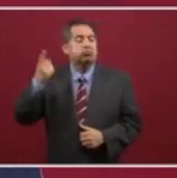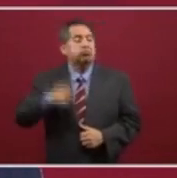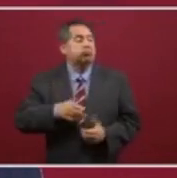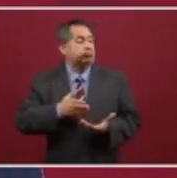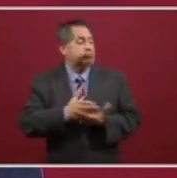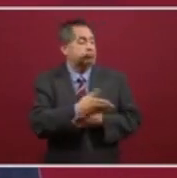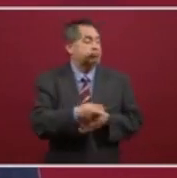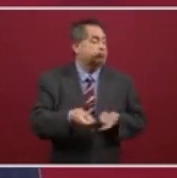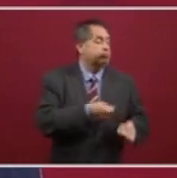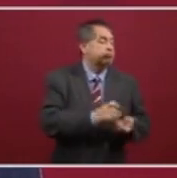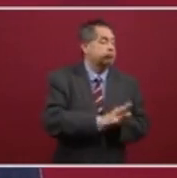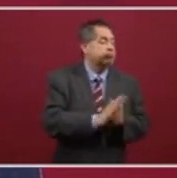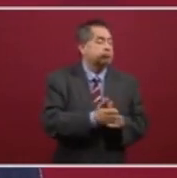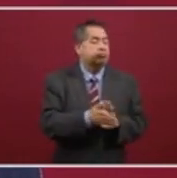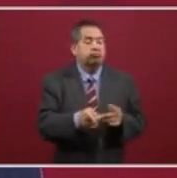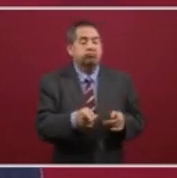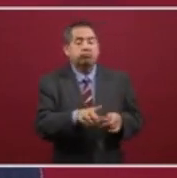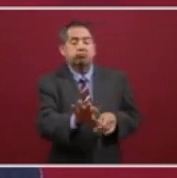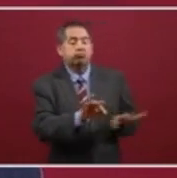y que si hay